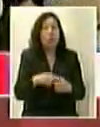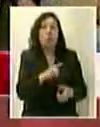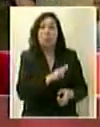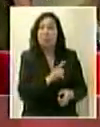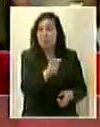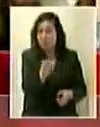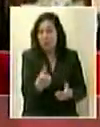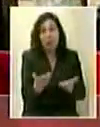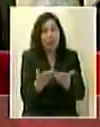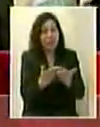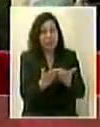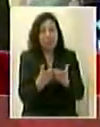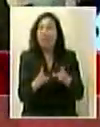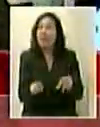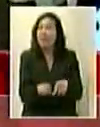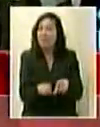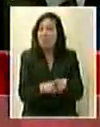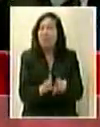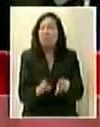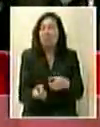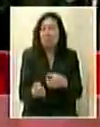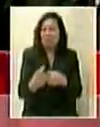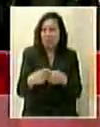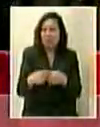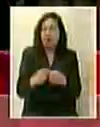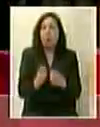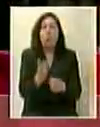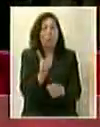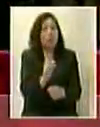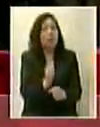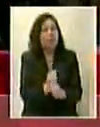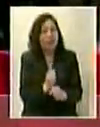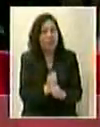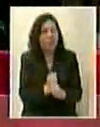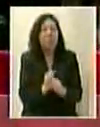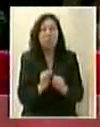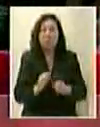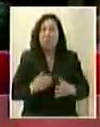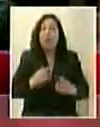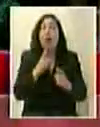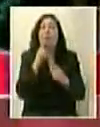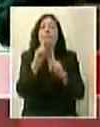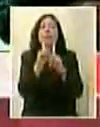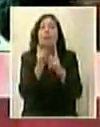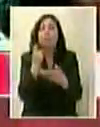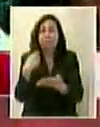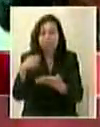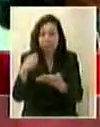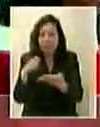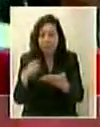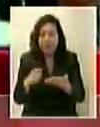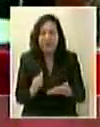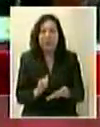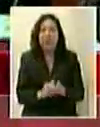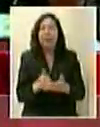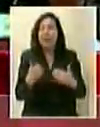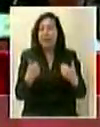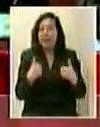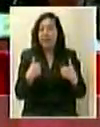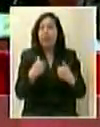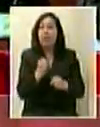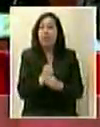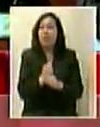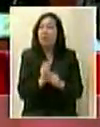universitarios. Vamos también a incorporar una labor de una posible encuesta que tendría una